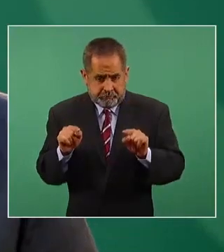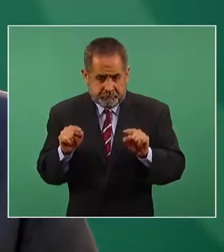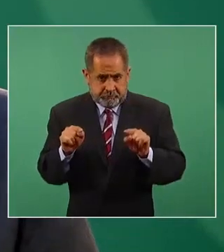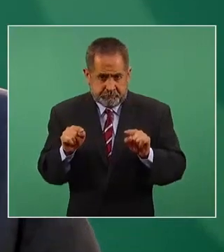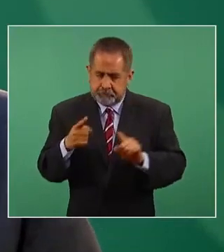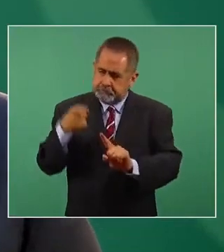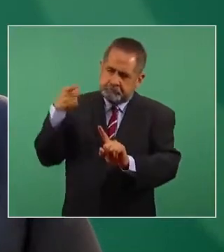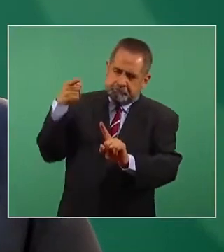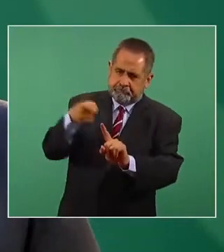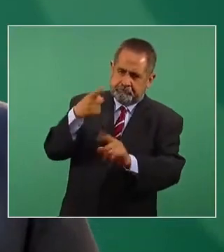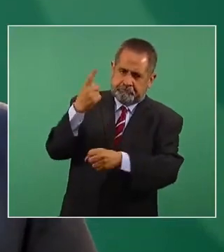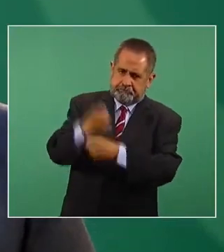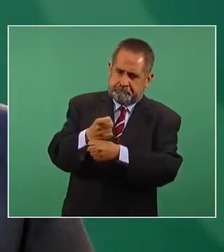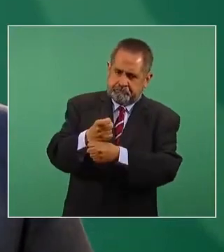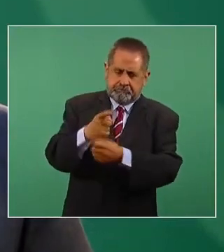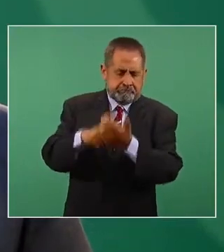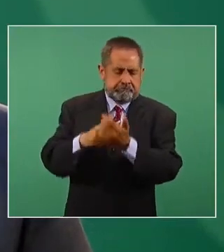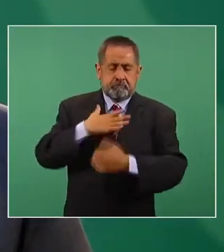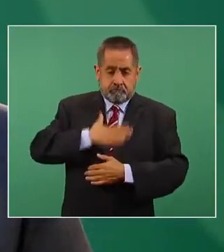tiene prioridad.